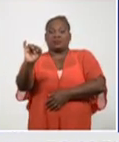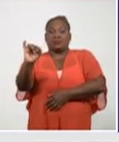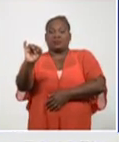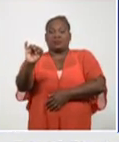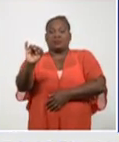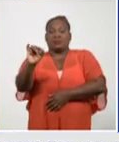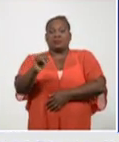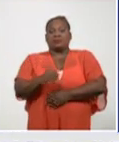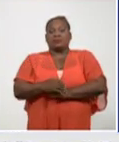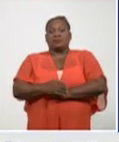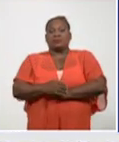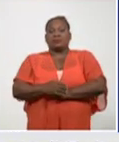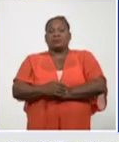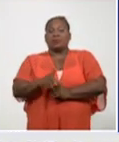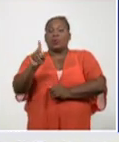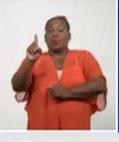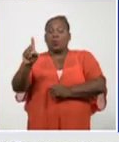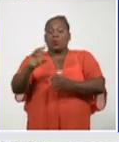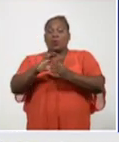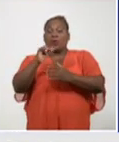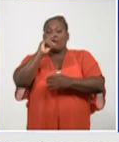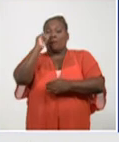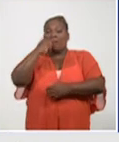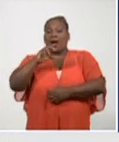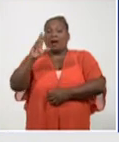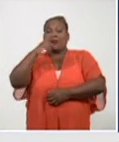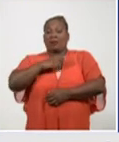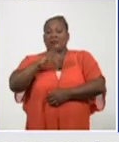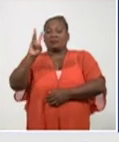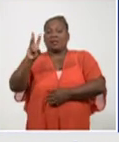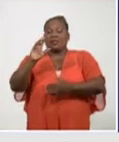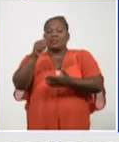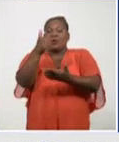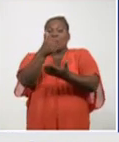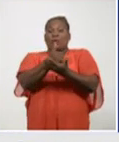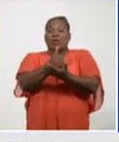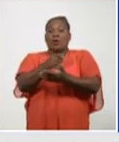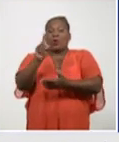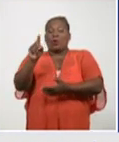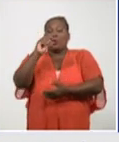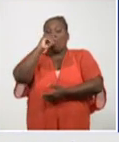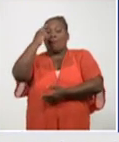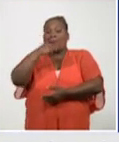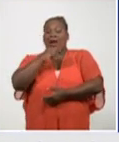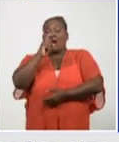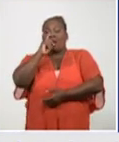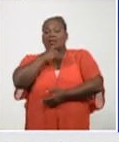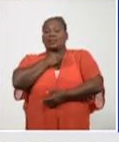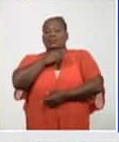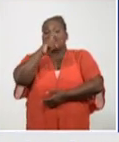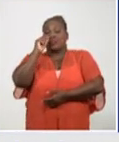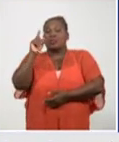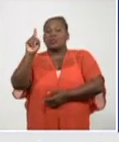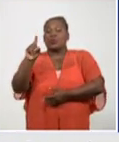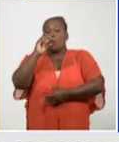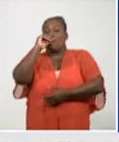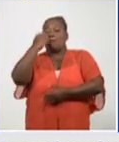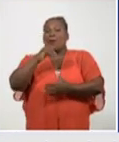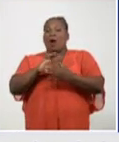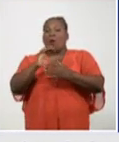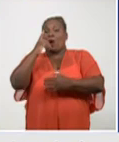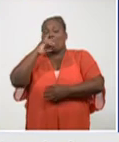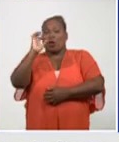ayer, 1 de Jibara, 3 de Holguín, 1 de Esbanes y 1 de Báguano. En Granma, los